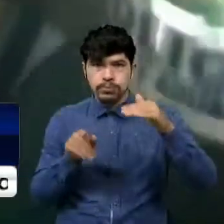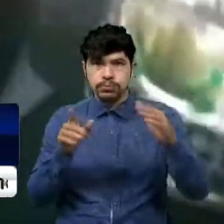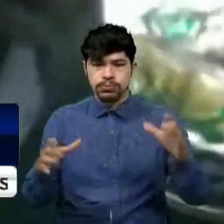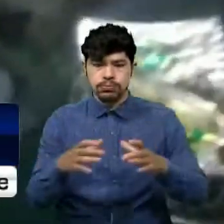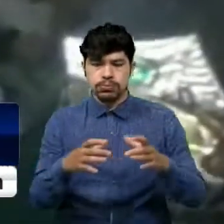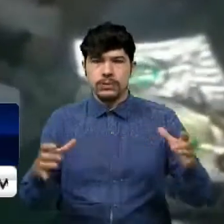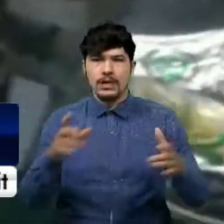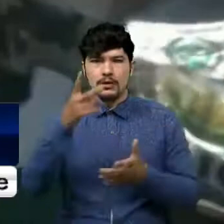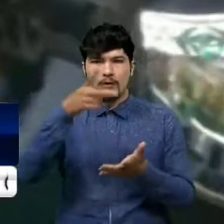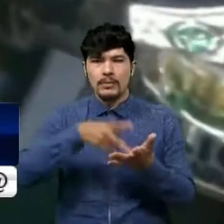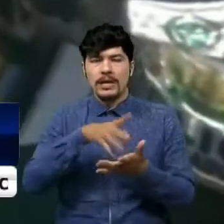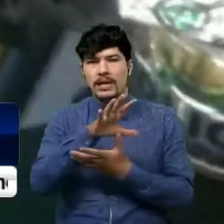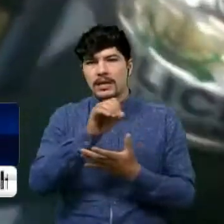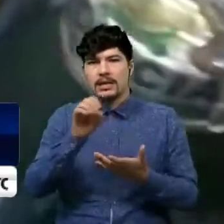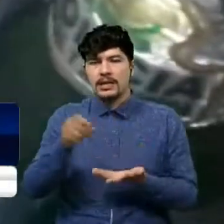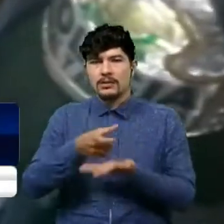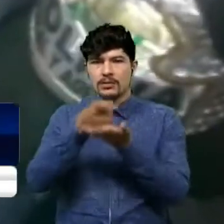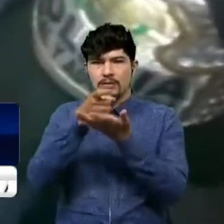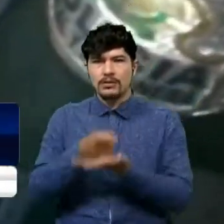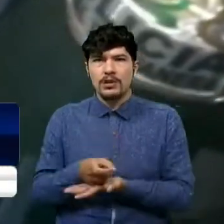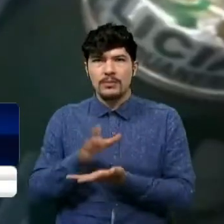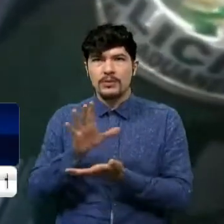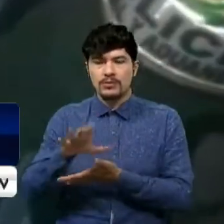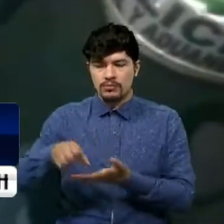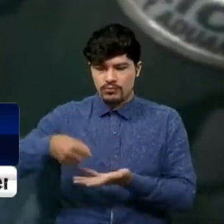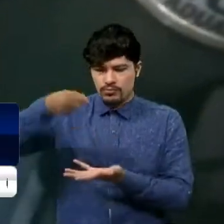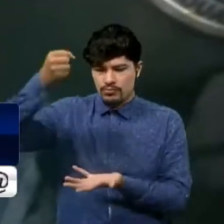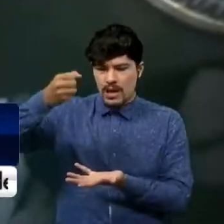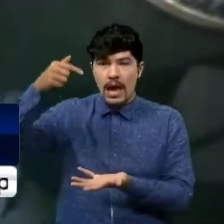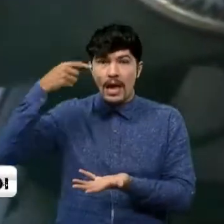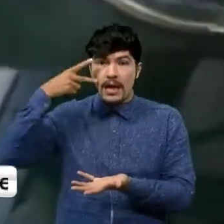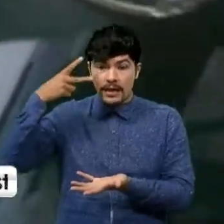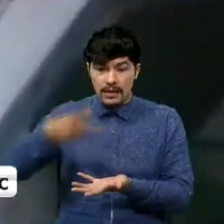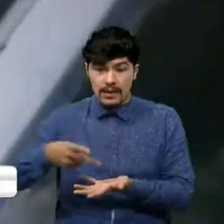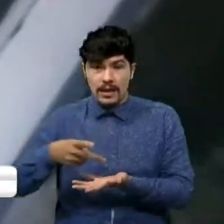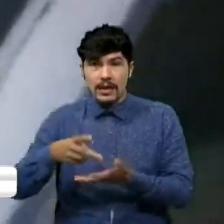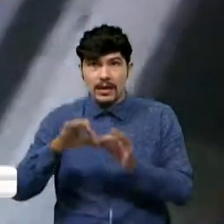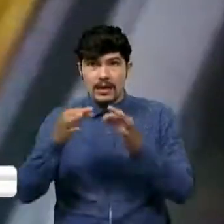bloques de 2.500 gramos empacados en bolsa, donde se pudo observar